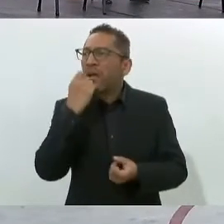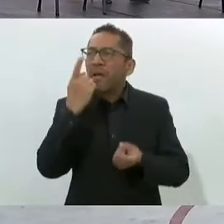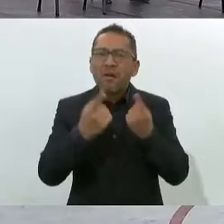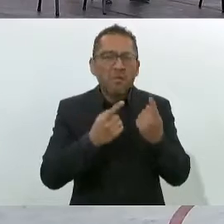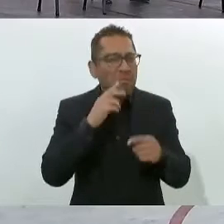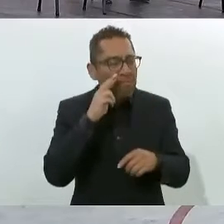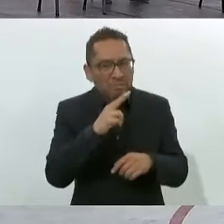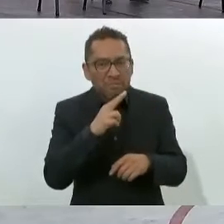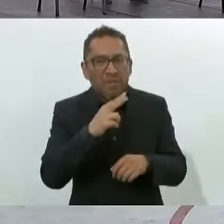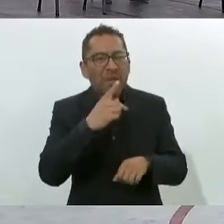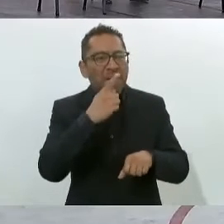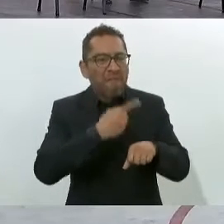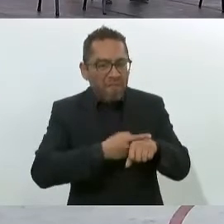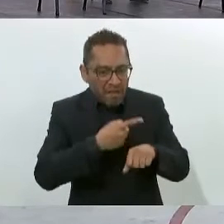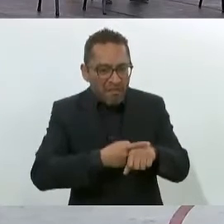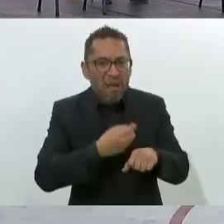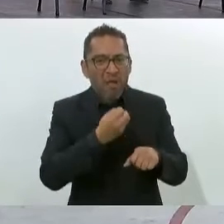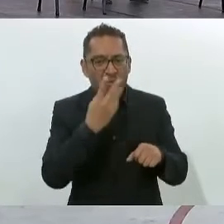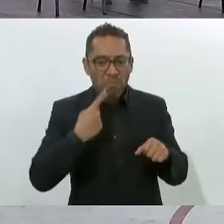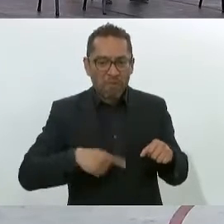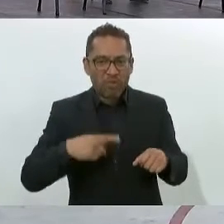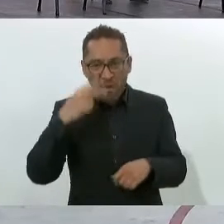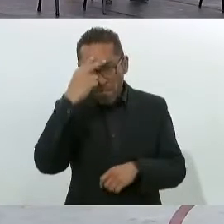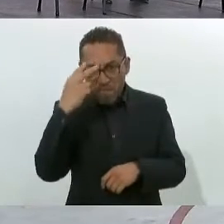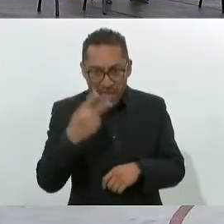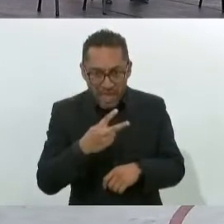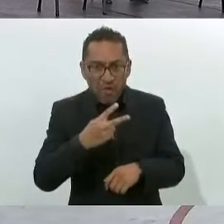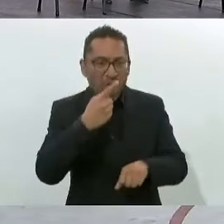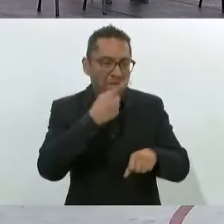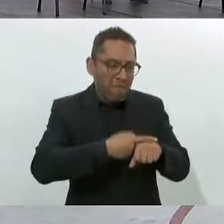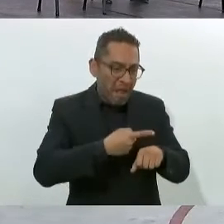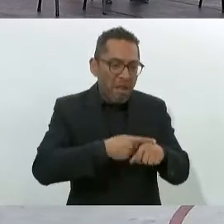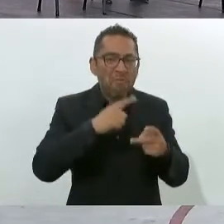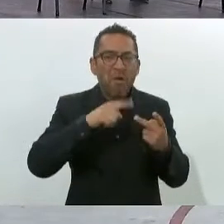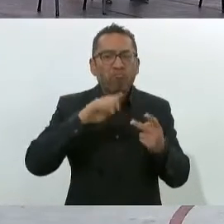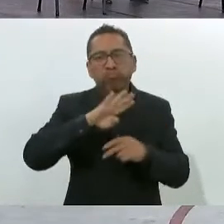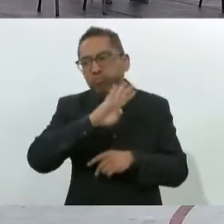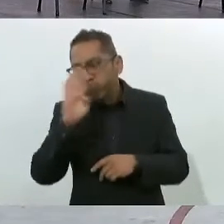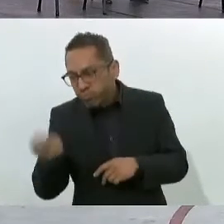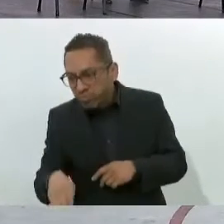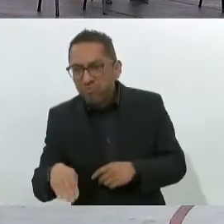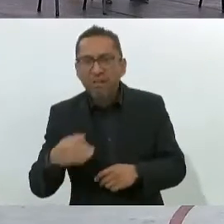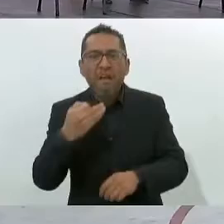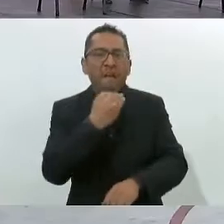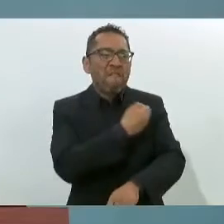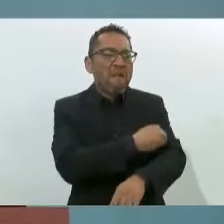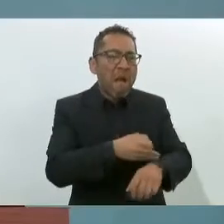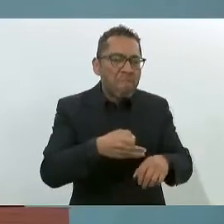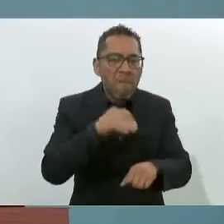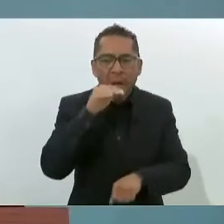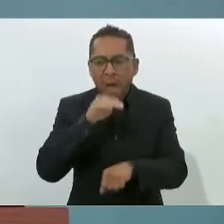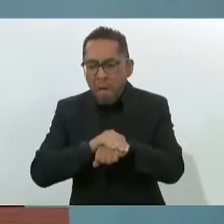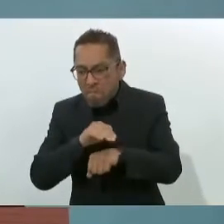vida muchos mexicanos, familiares, amigos, conocidos.